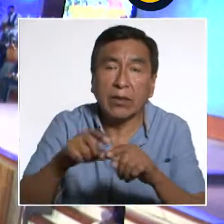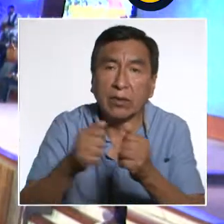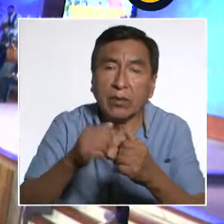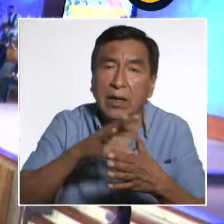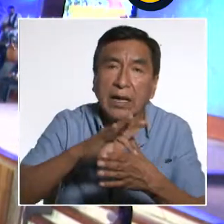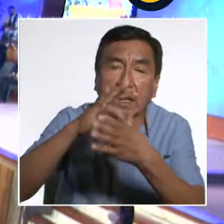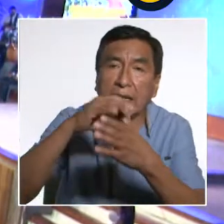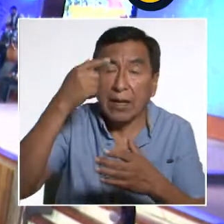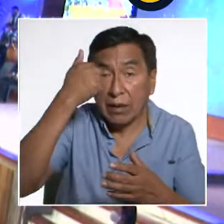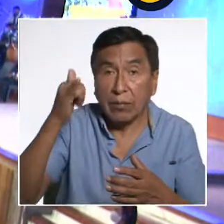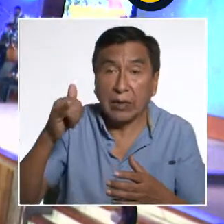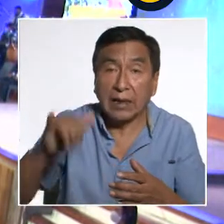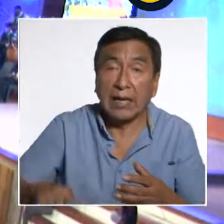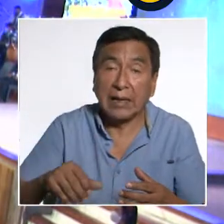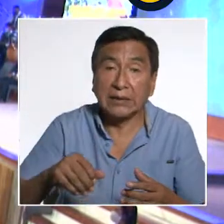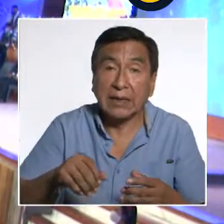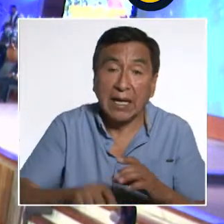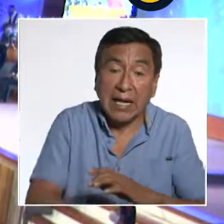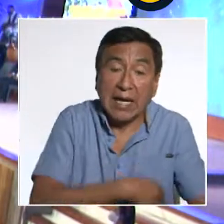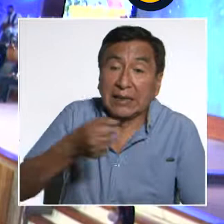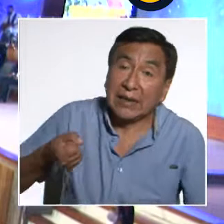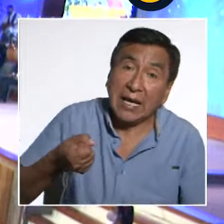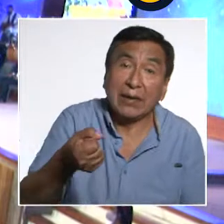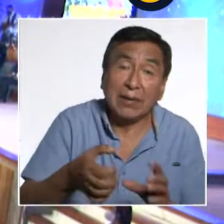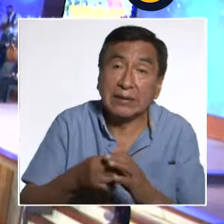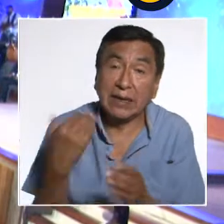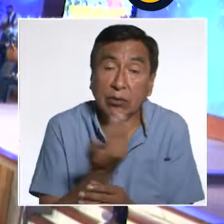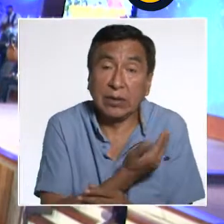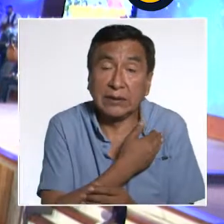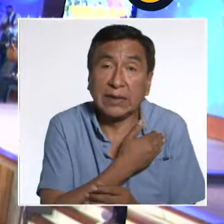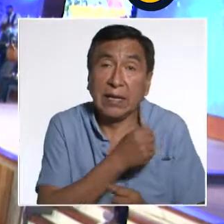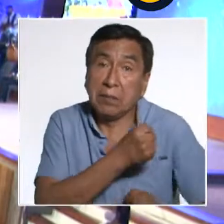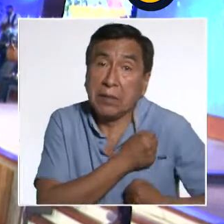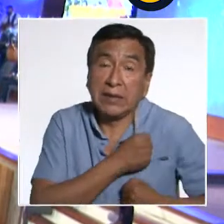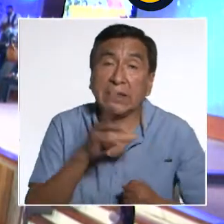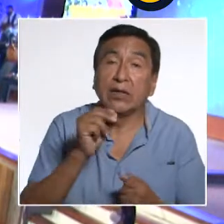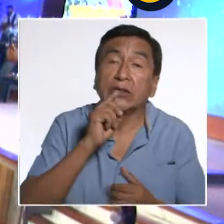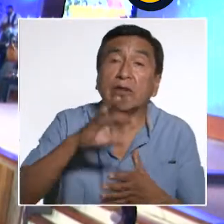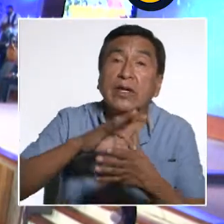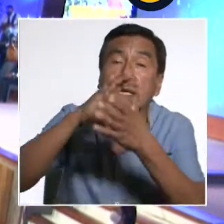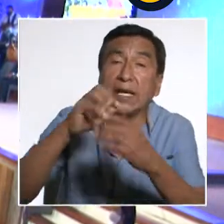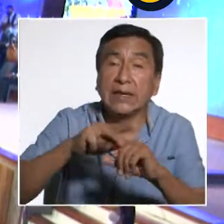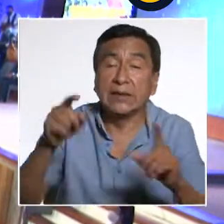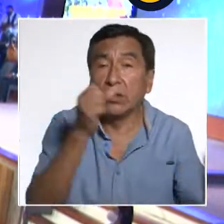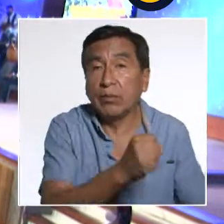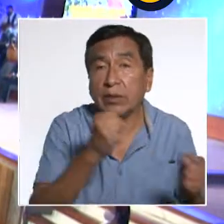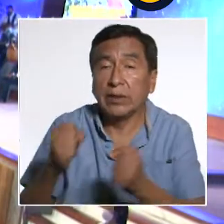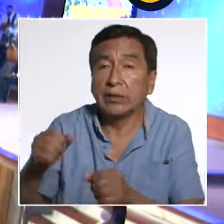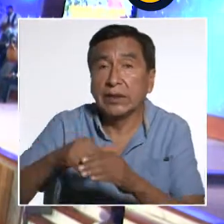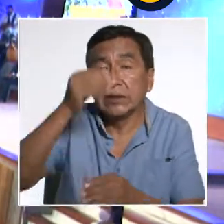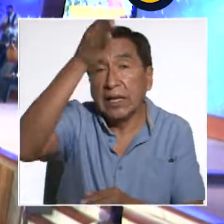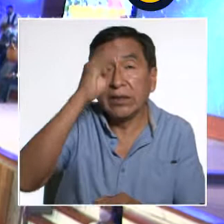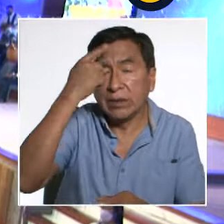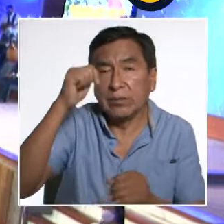las armas de nuestra milicia no son carnales, sino poderosas en Dios para